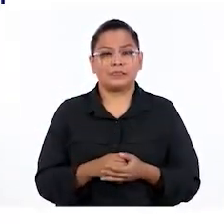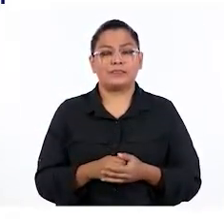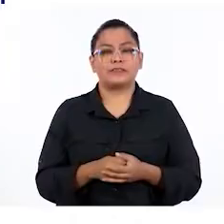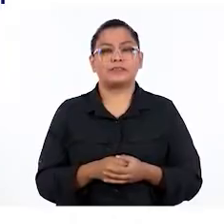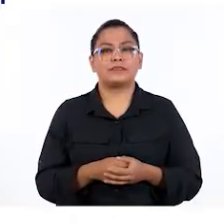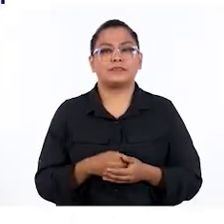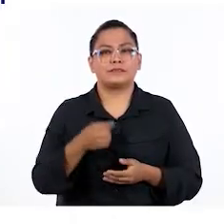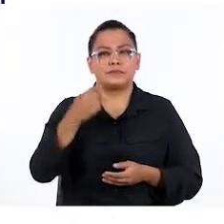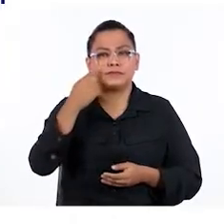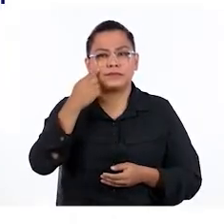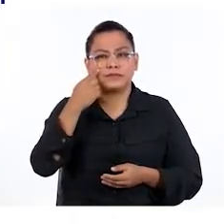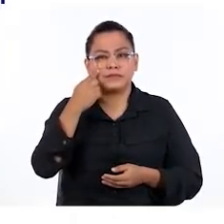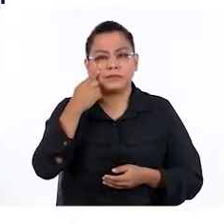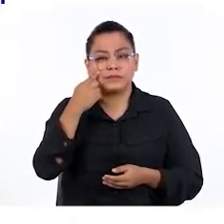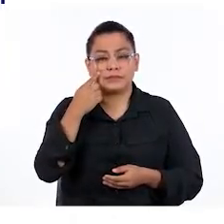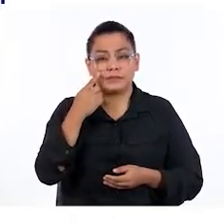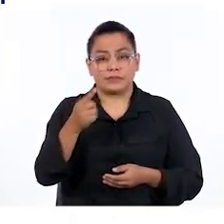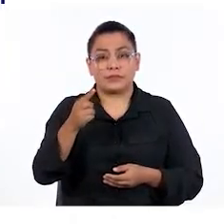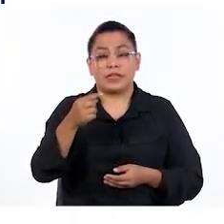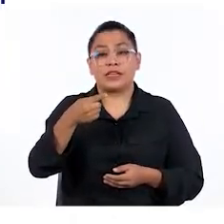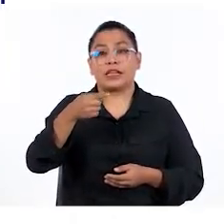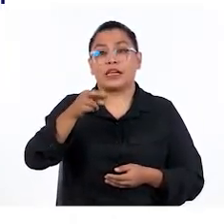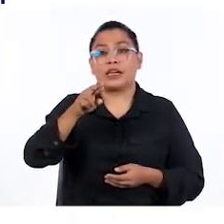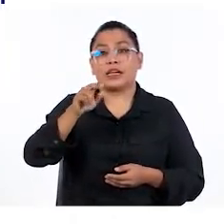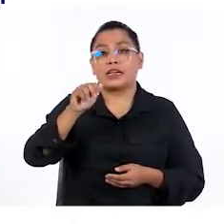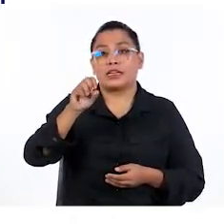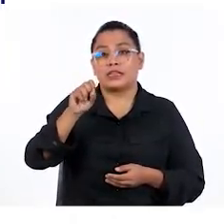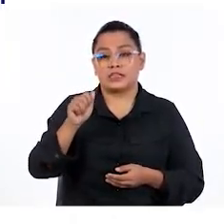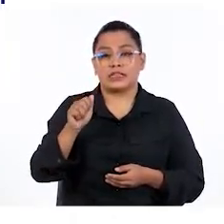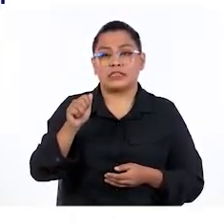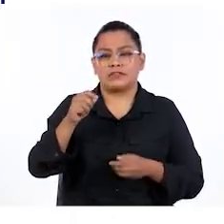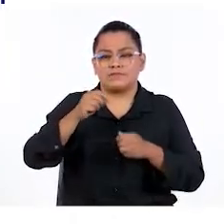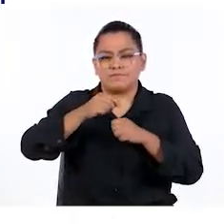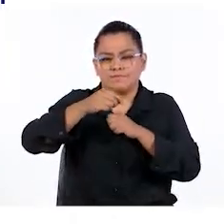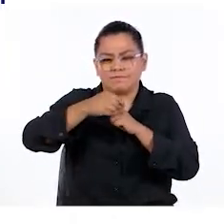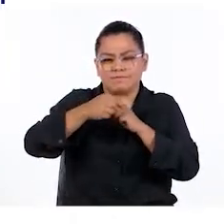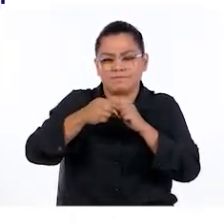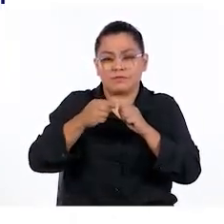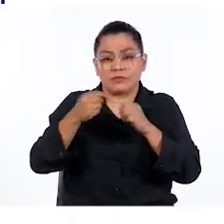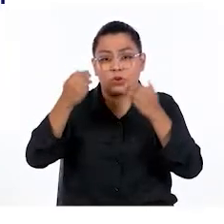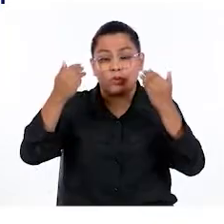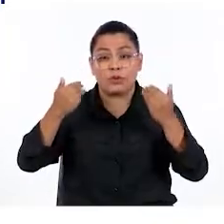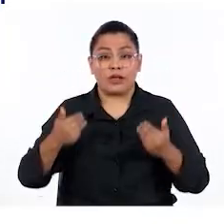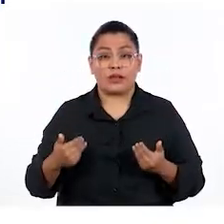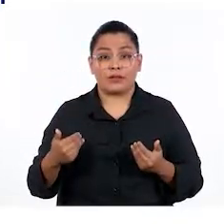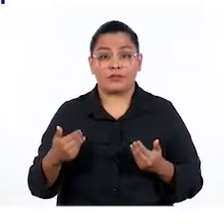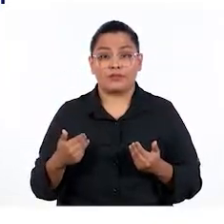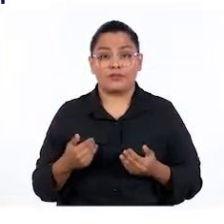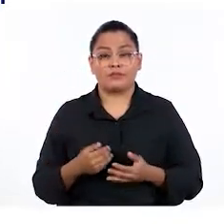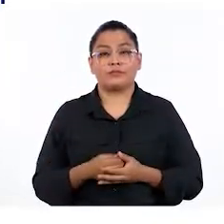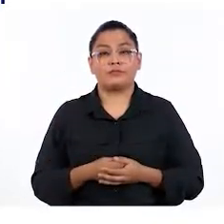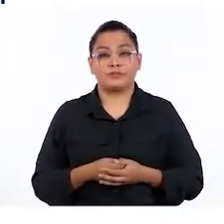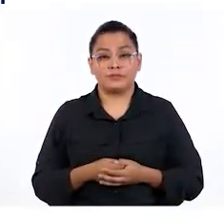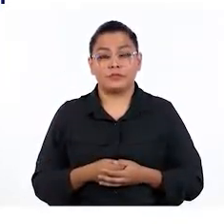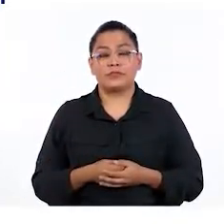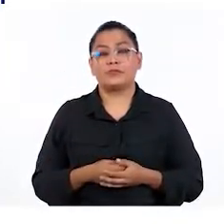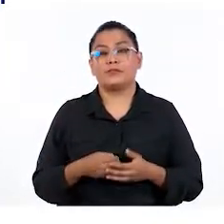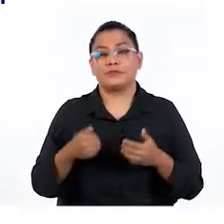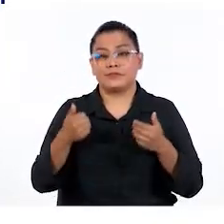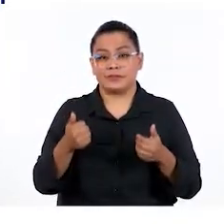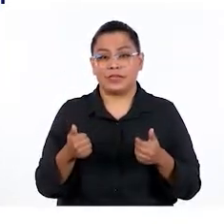suelen encontrarse en la punta de las grasas, en la punta de las moléculas de grasas o también en los alcoholes. Ahora